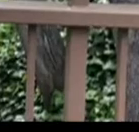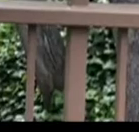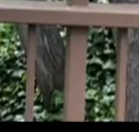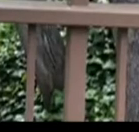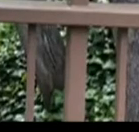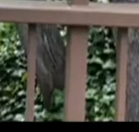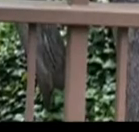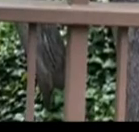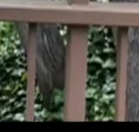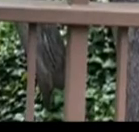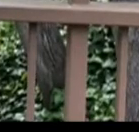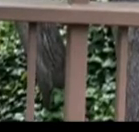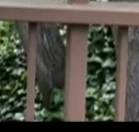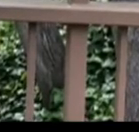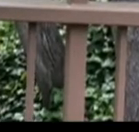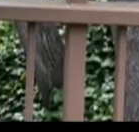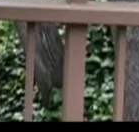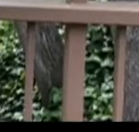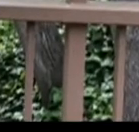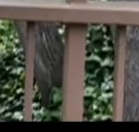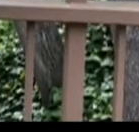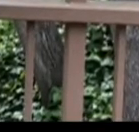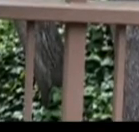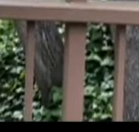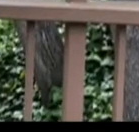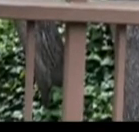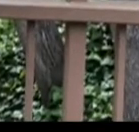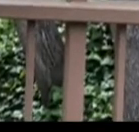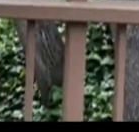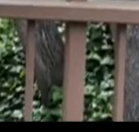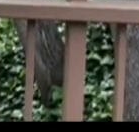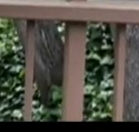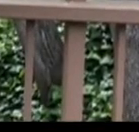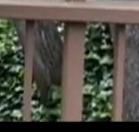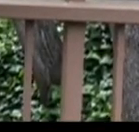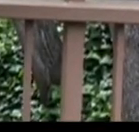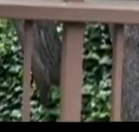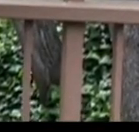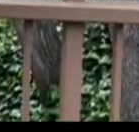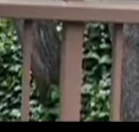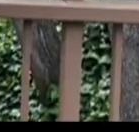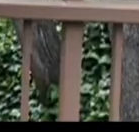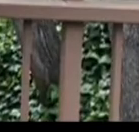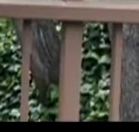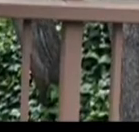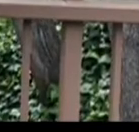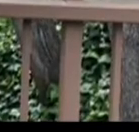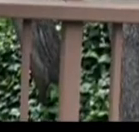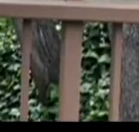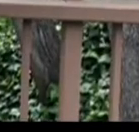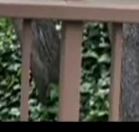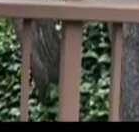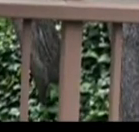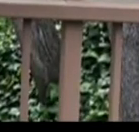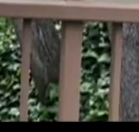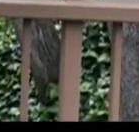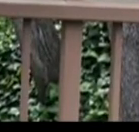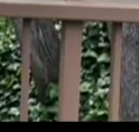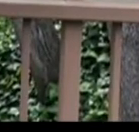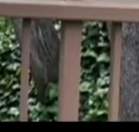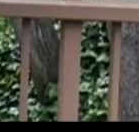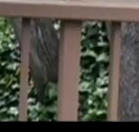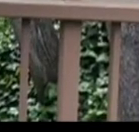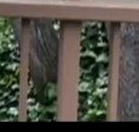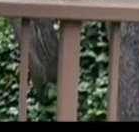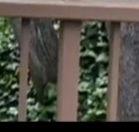Unidos, sobre todo en la ciudad de San Diego, California. En esta ocasión, las sedes serán la Universidad de Stanford y el Consulado